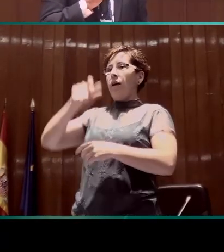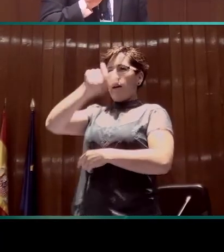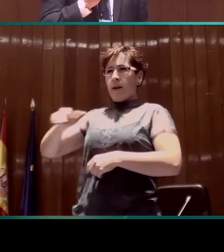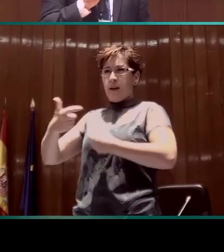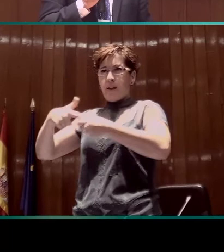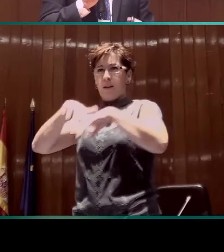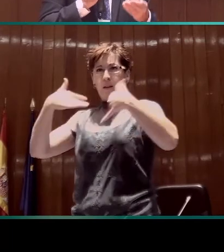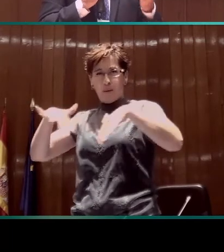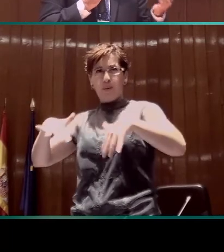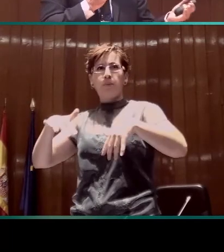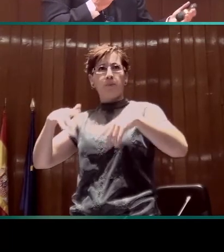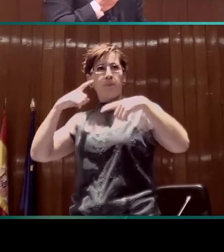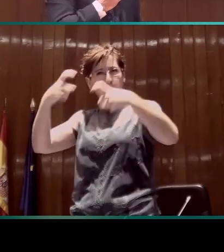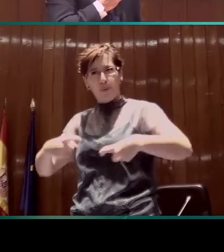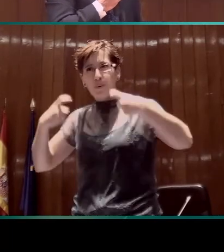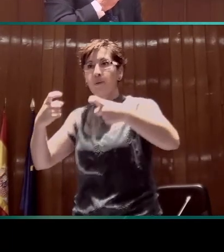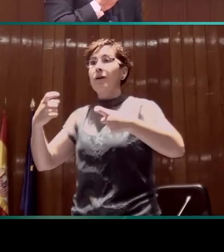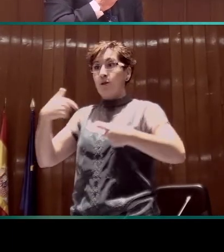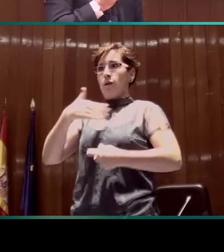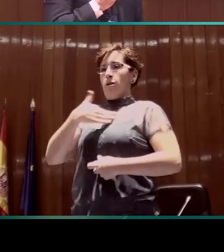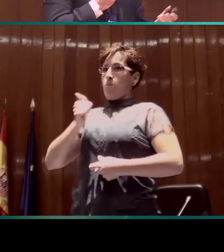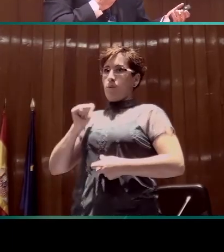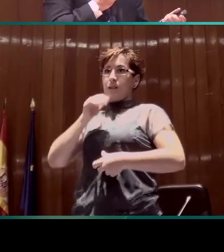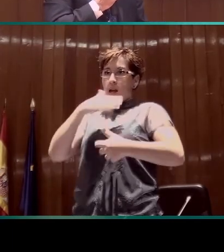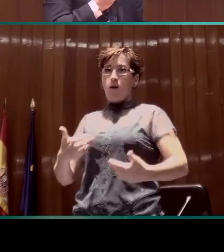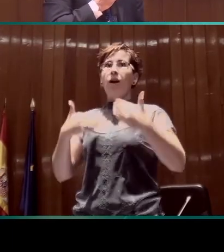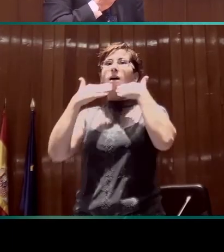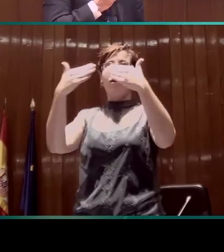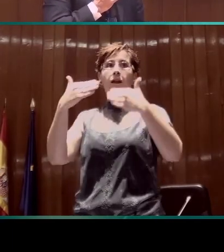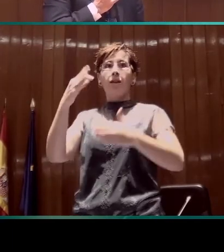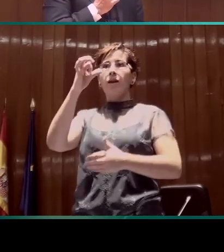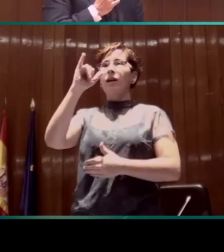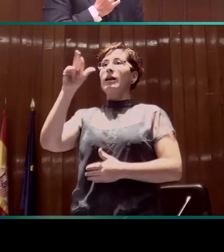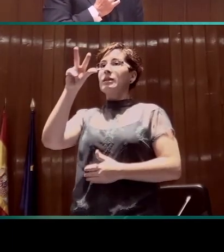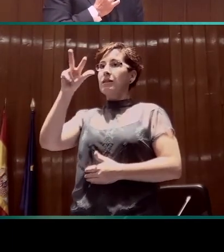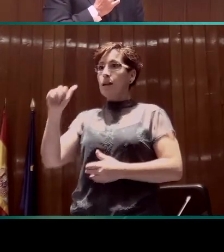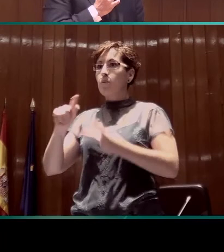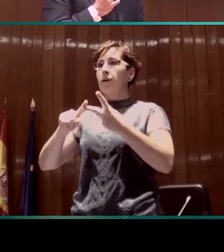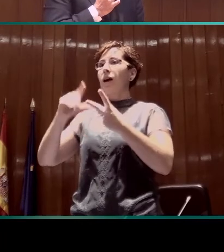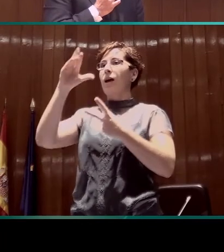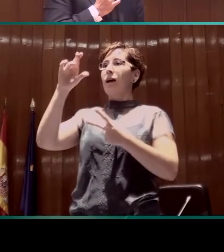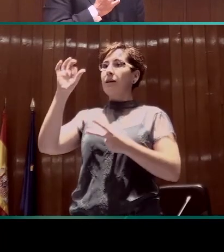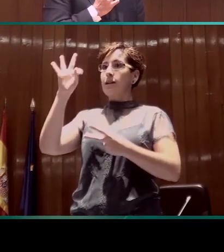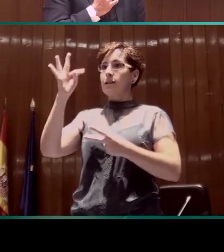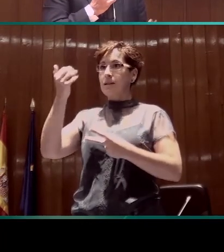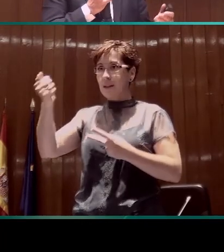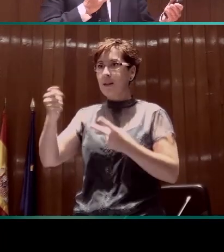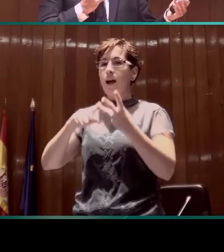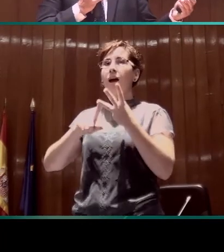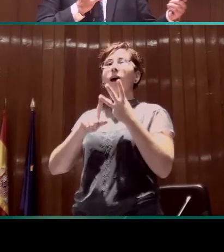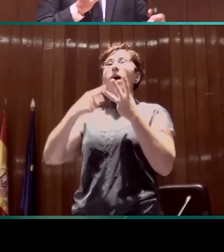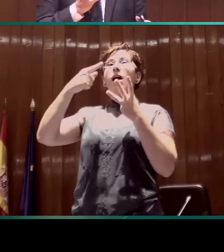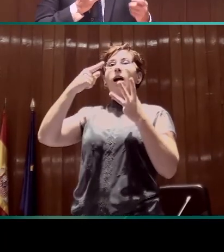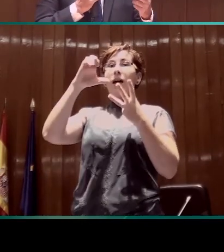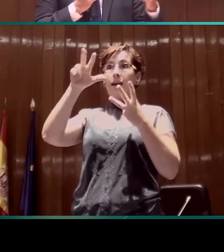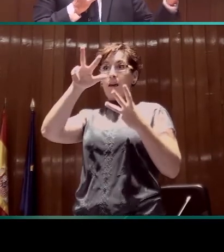en esos experimentos. Quiero, en este caso, agradecer a Silvia Vaquero, a Cristina Baus, a Eva Gutiérrez Segú.